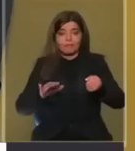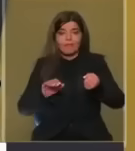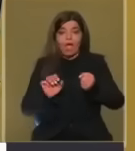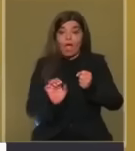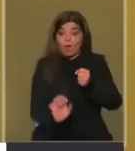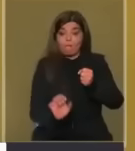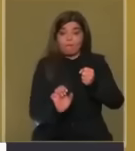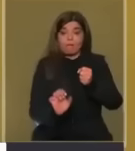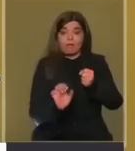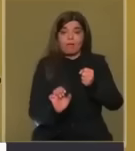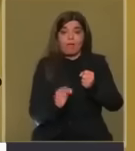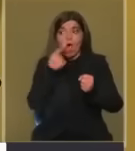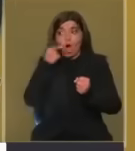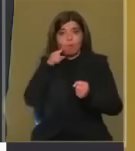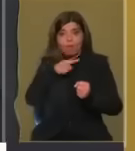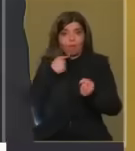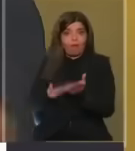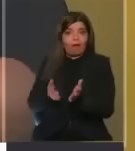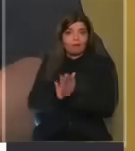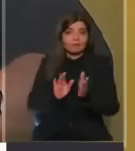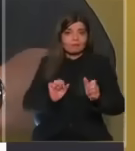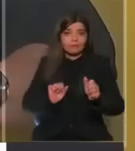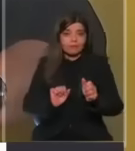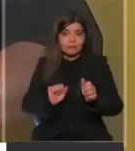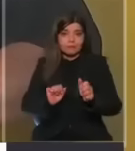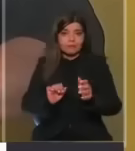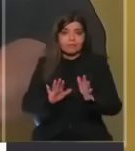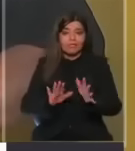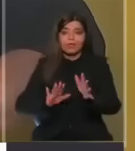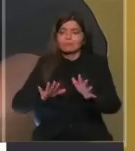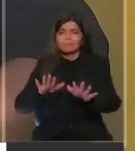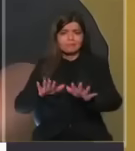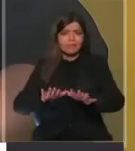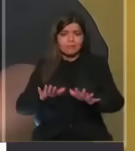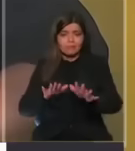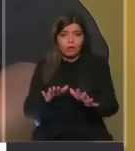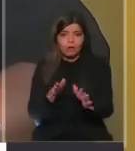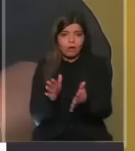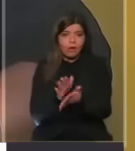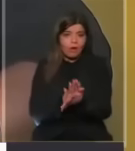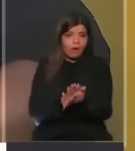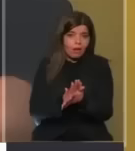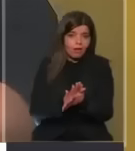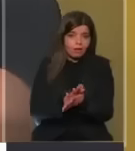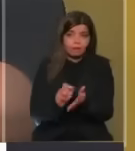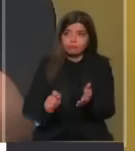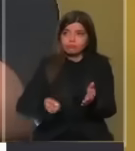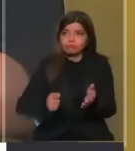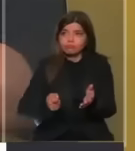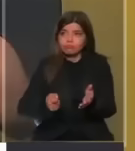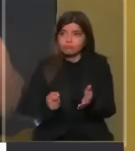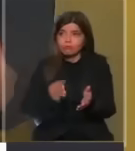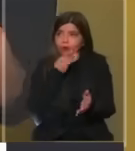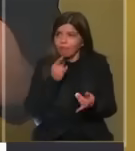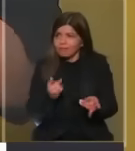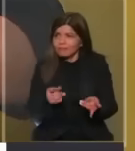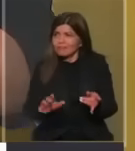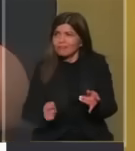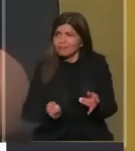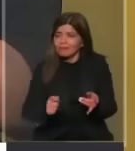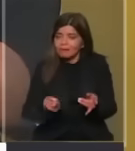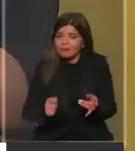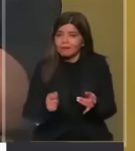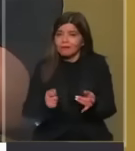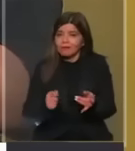acelerador. Al empujar el jeep se produce el mismo efecto que cuando uno hace partir un auto cuando no tiene batería, digamos. El auto